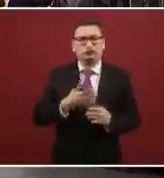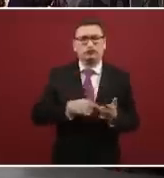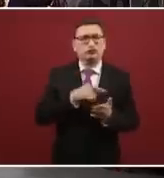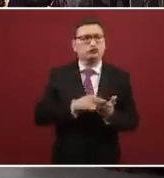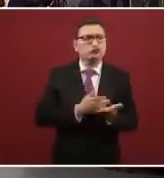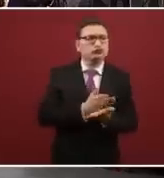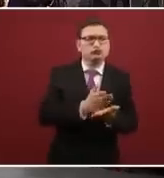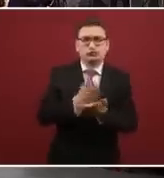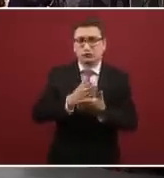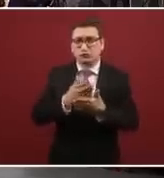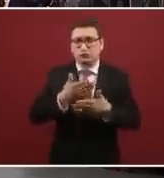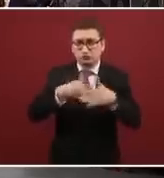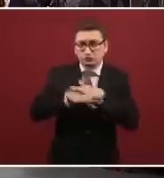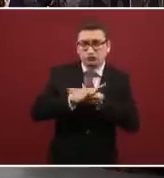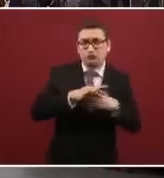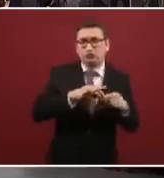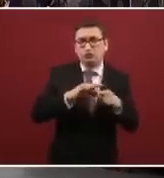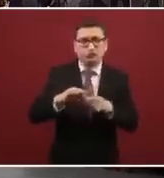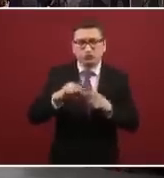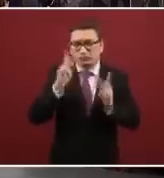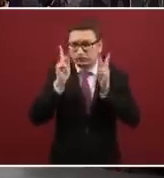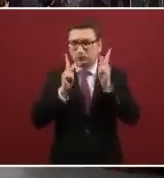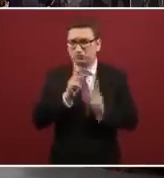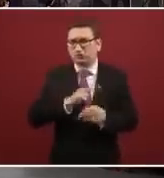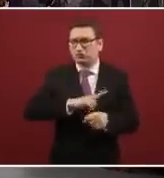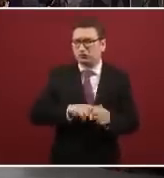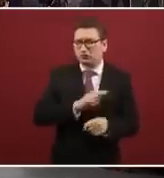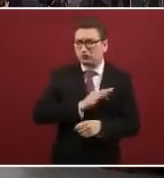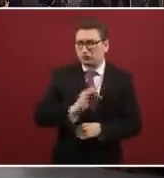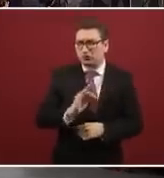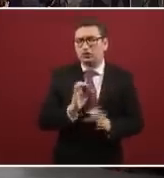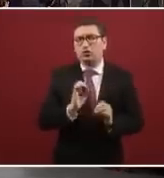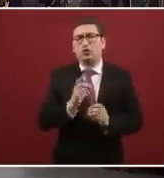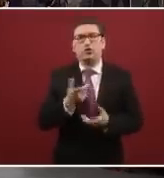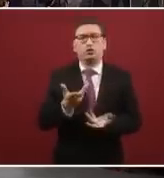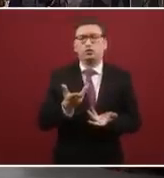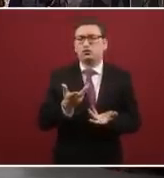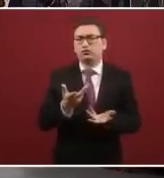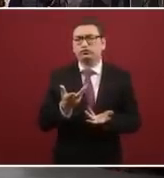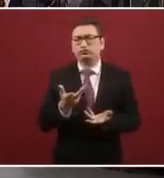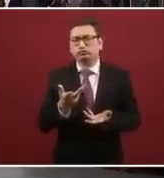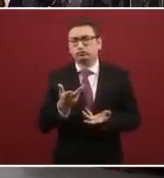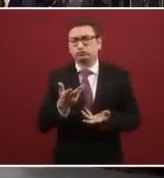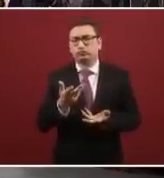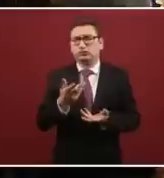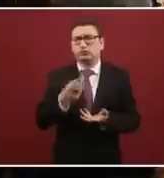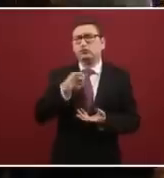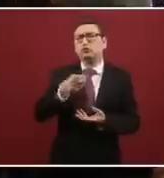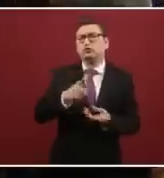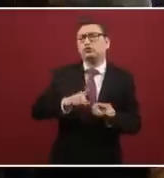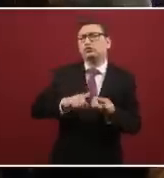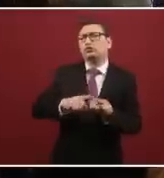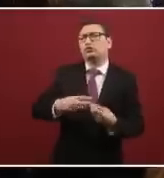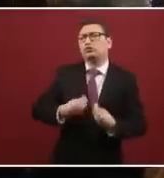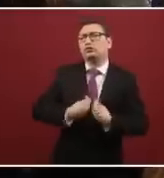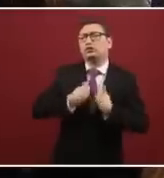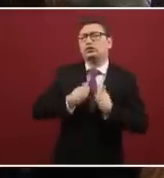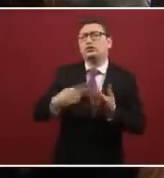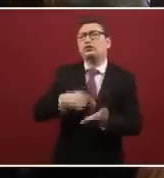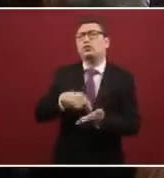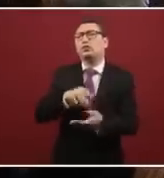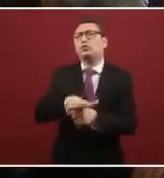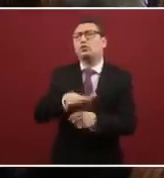¿Las visitas van a poder ser normales? ¿En qué parte usted va a poder va a vivir exactamente? ¿Si en eso? Un